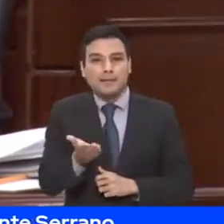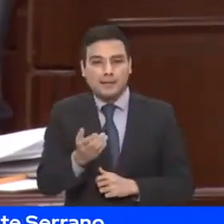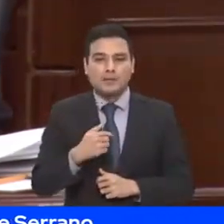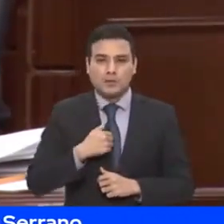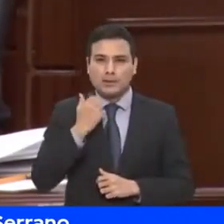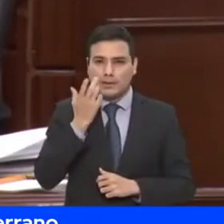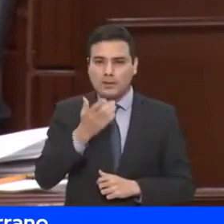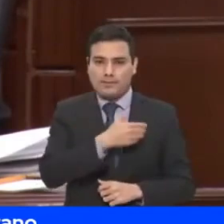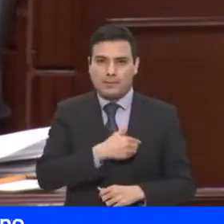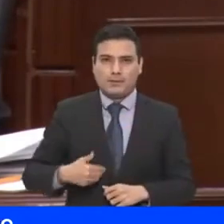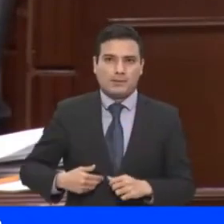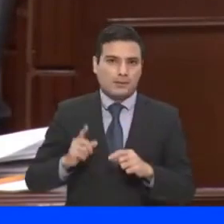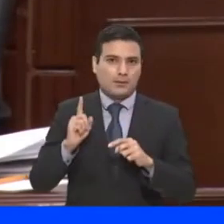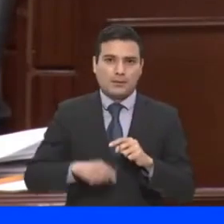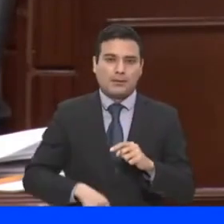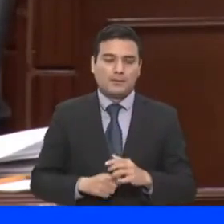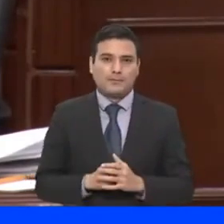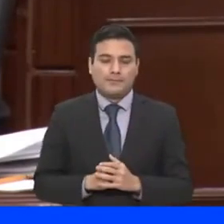del presidente.